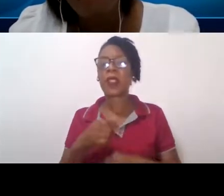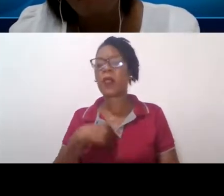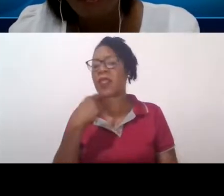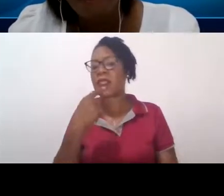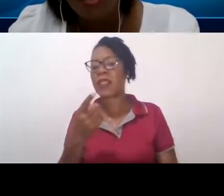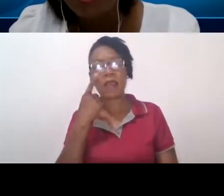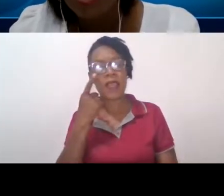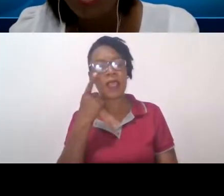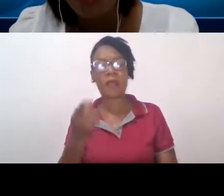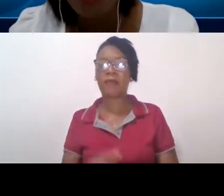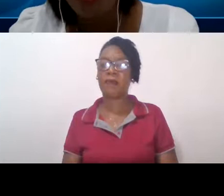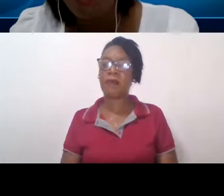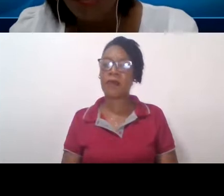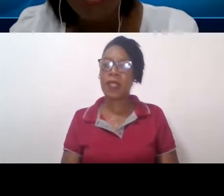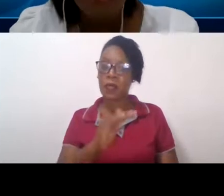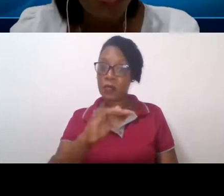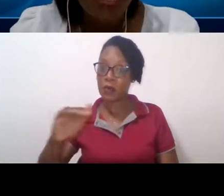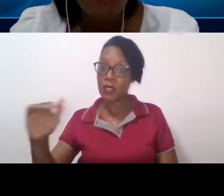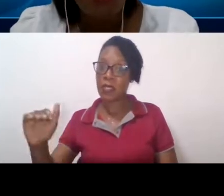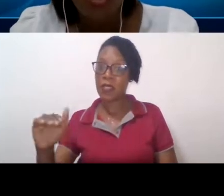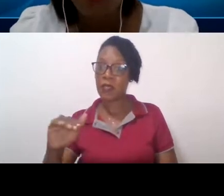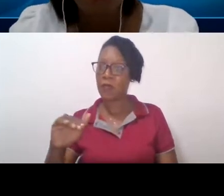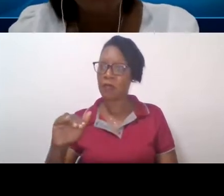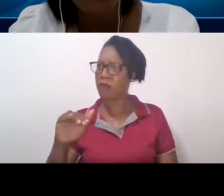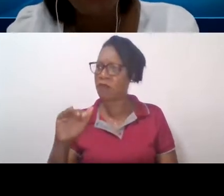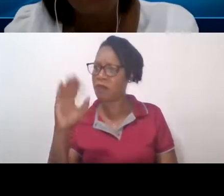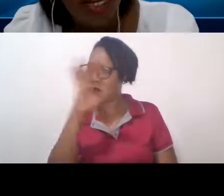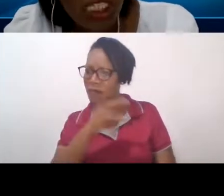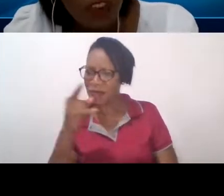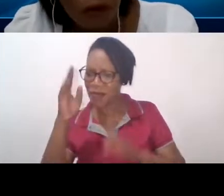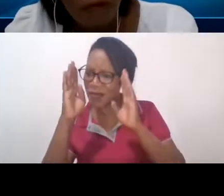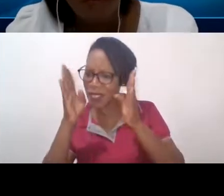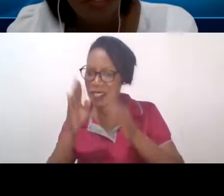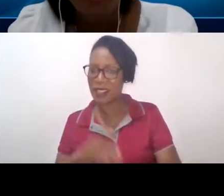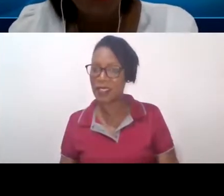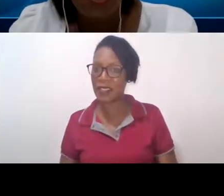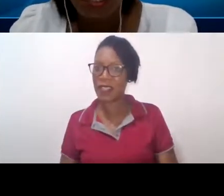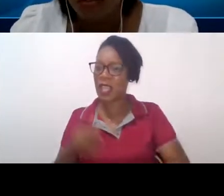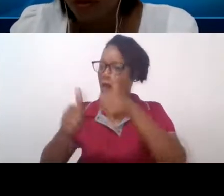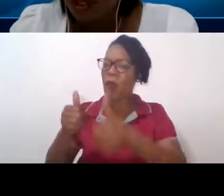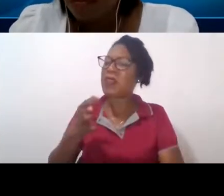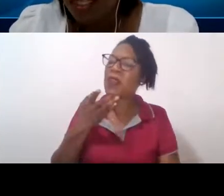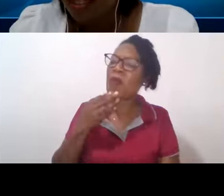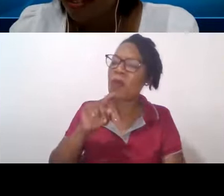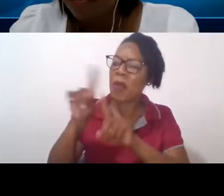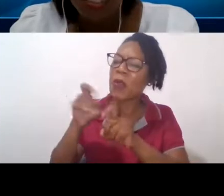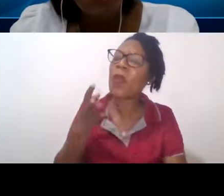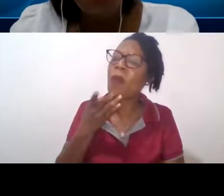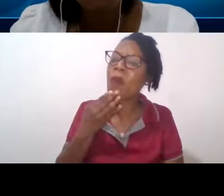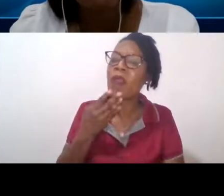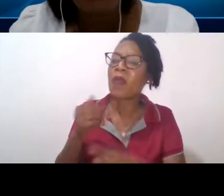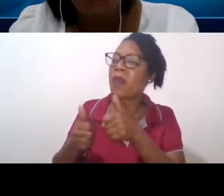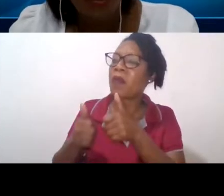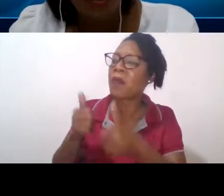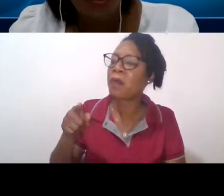mira, me dice, es que el niño no me presta mucha atención, le hago yo, ¿y vos sabes cuál es el color favorito de ese niño? Me dice, mira, no